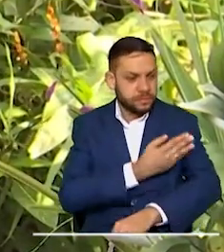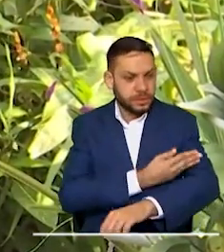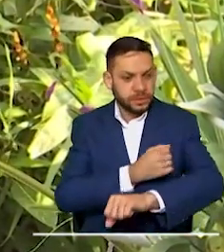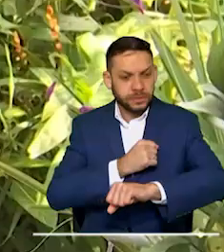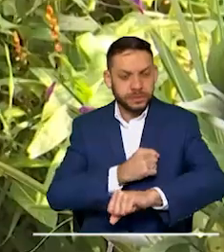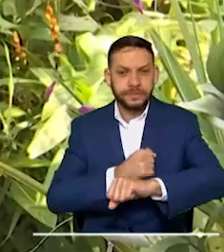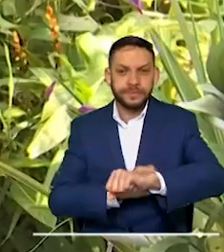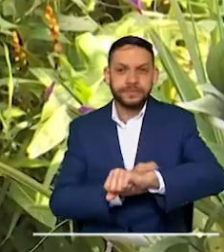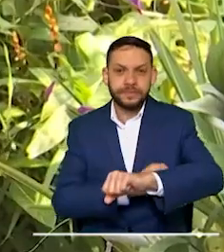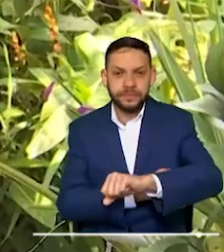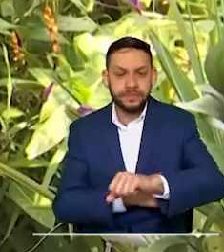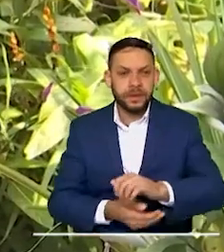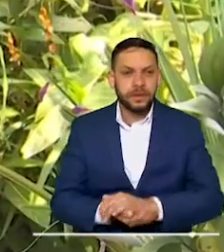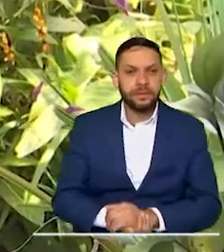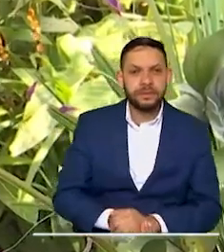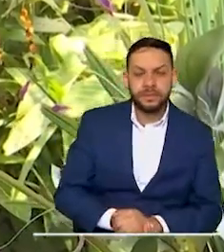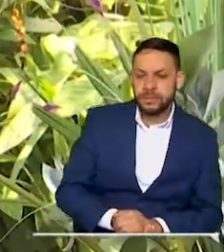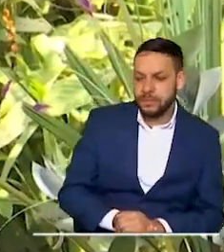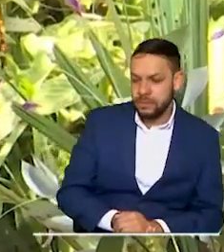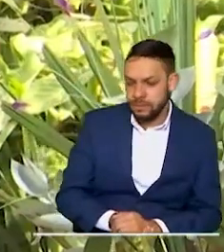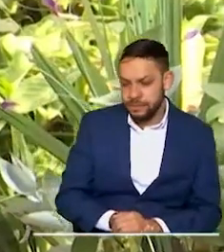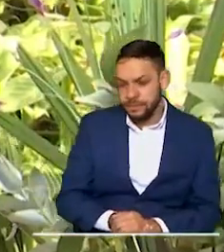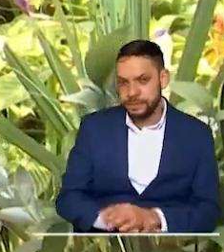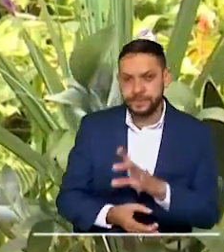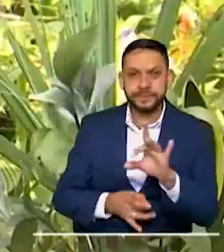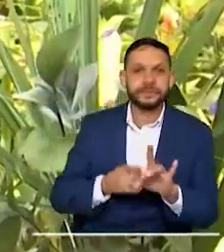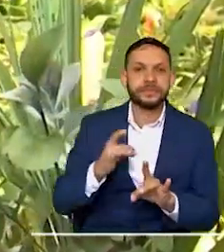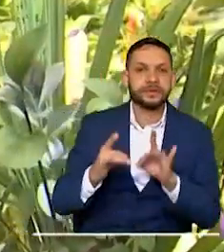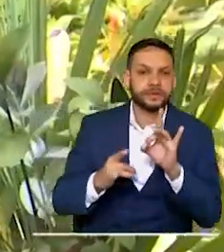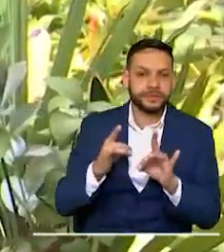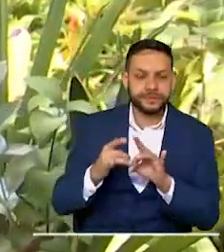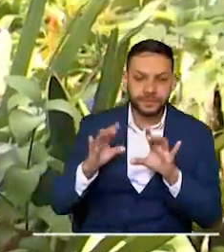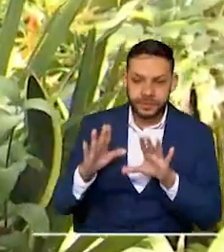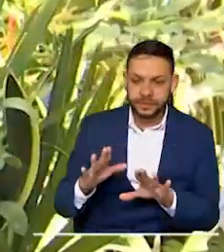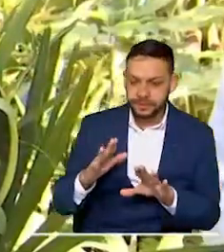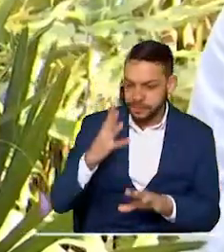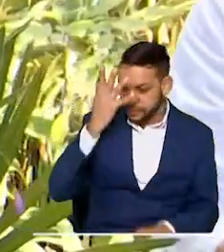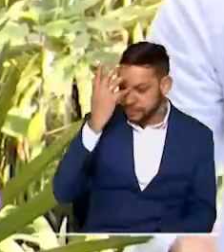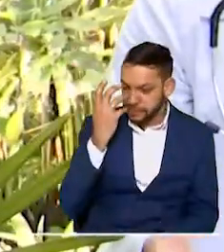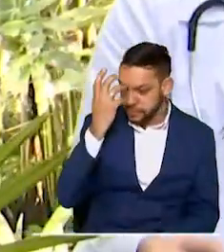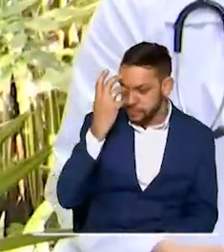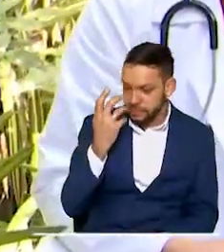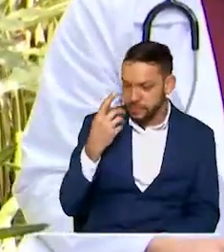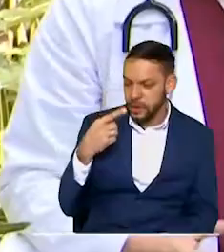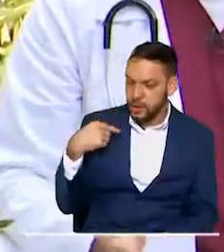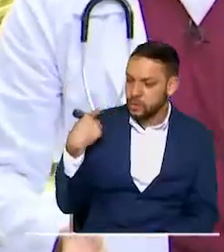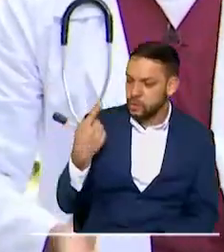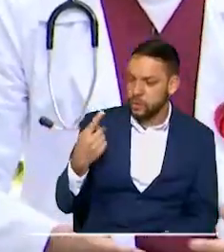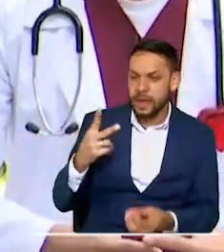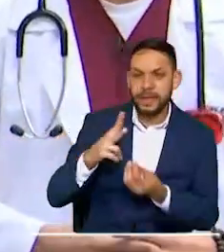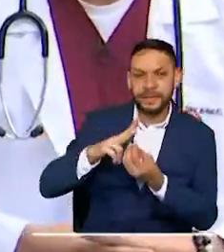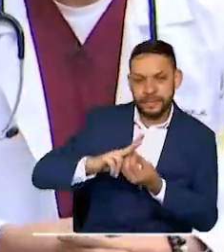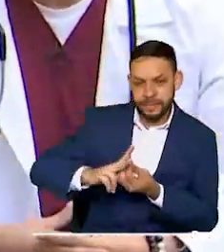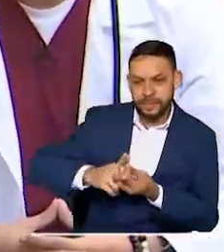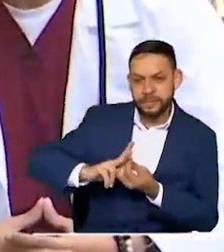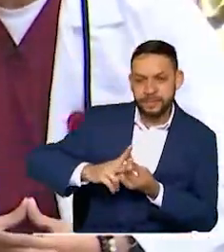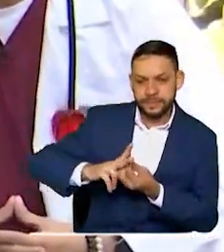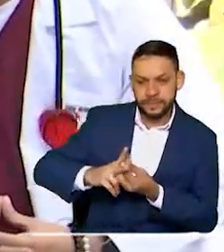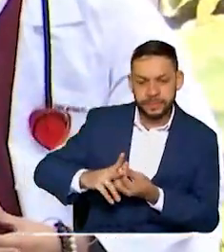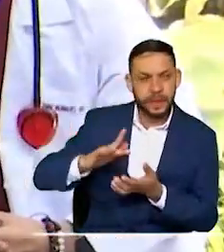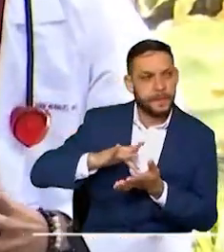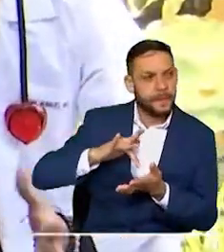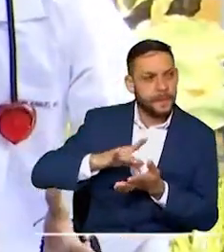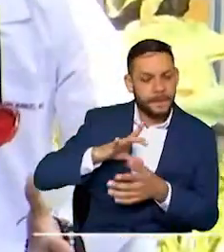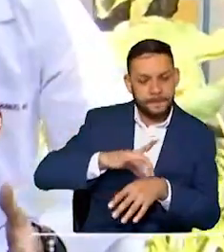consulta. Por supuesto, los exámenes de laboratorio se convierten en una herramienta maravillosa a la hora de tener una consulta